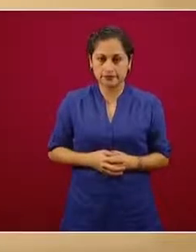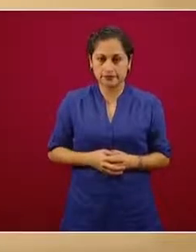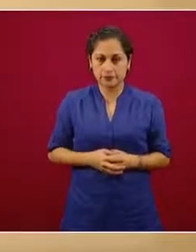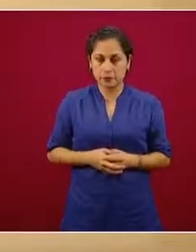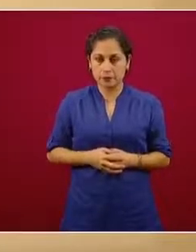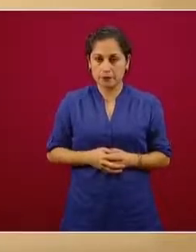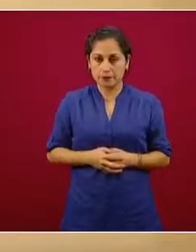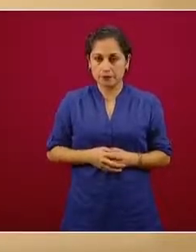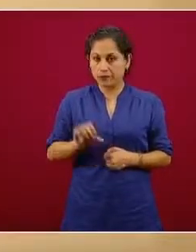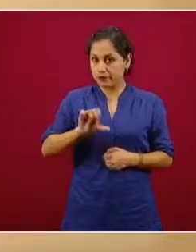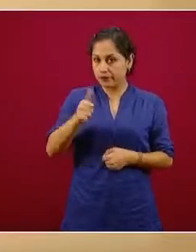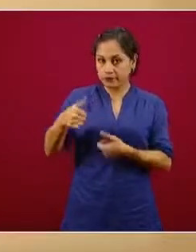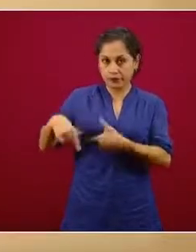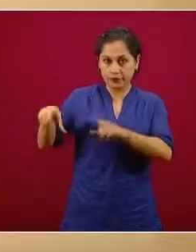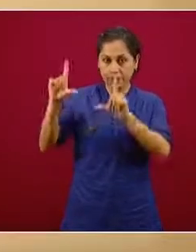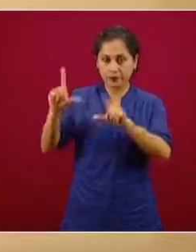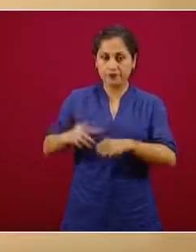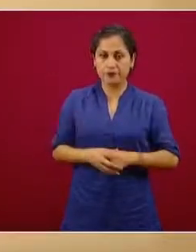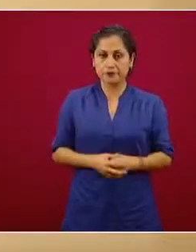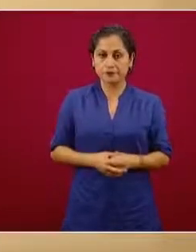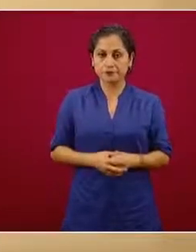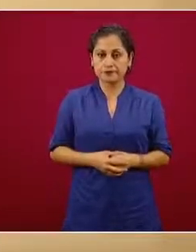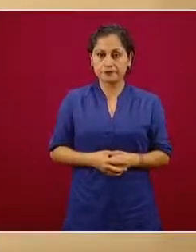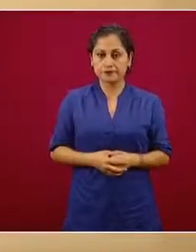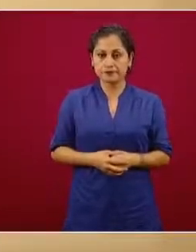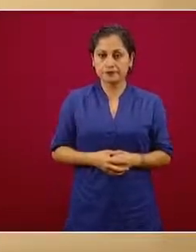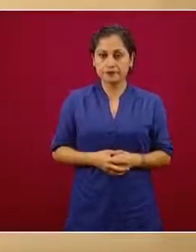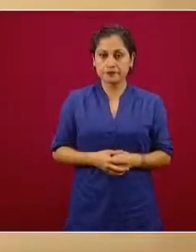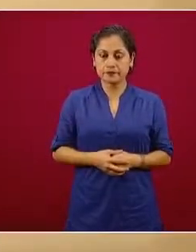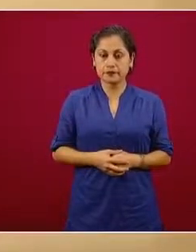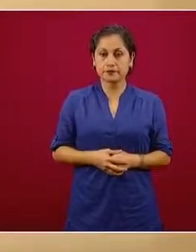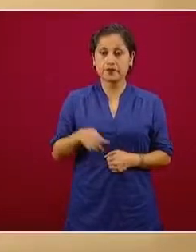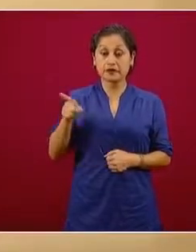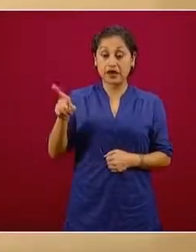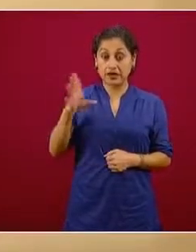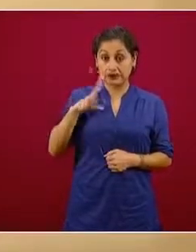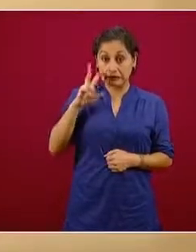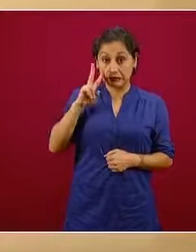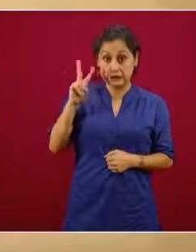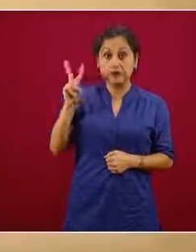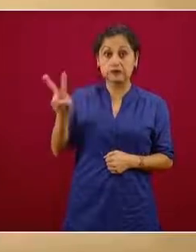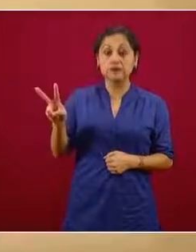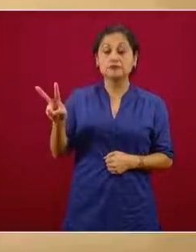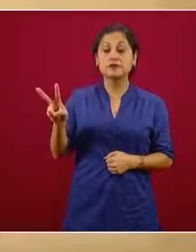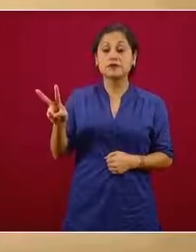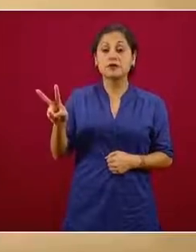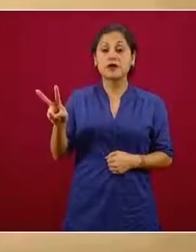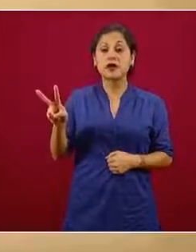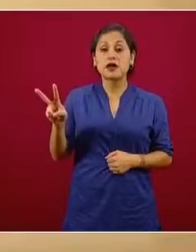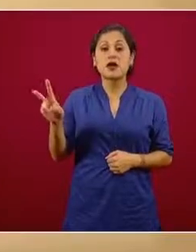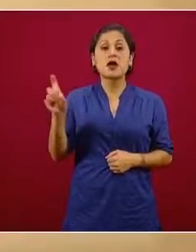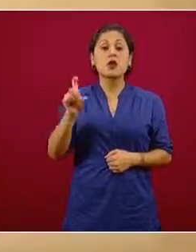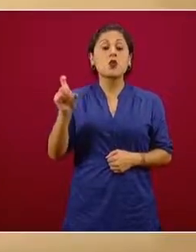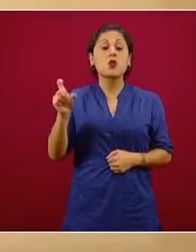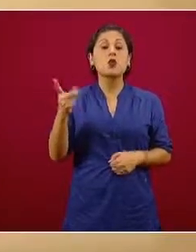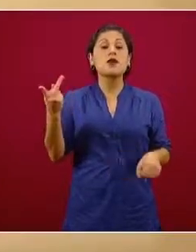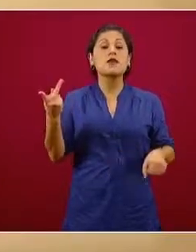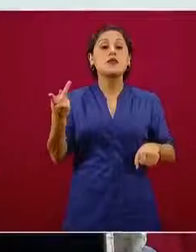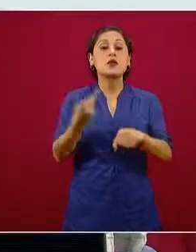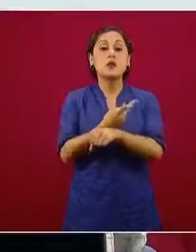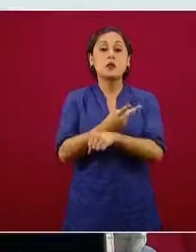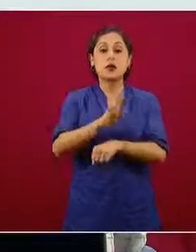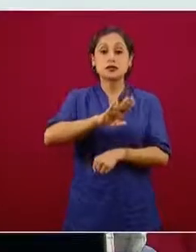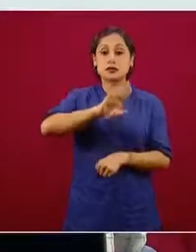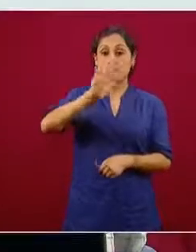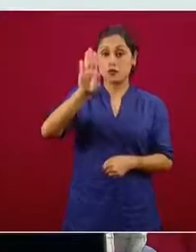siguientes diapositivas. Aquí tenemos la representación gráfica de la fecha de ocurrencia de las defunciones